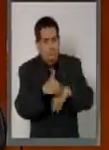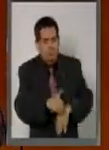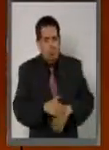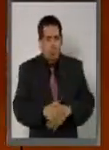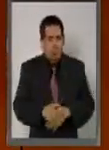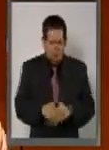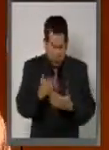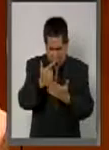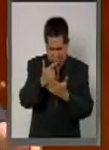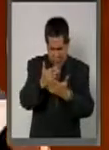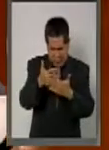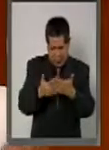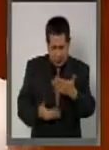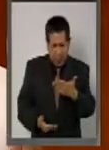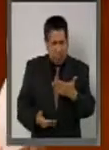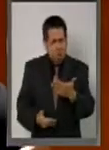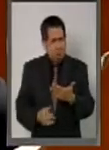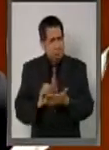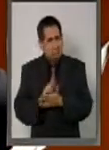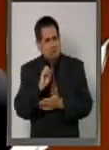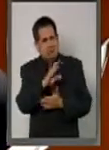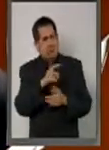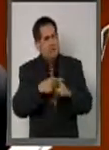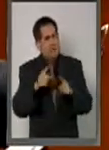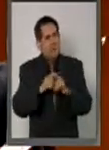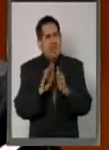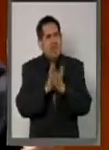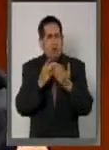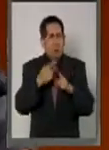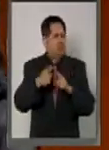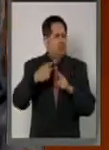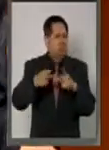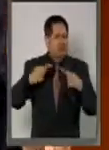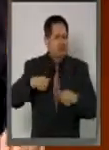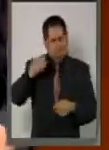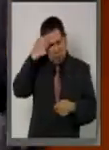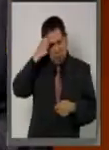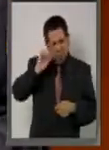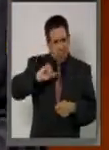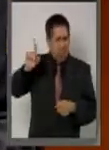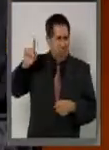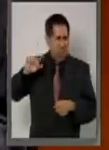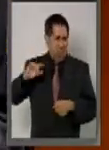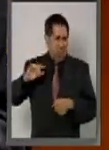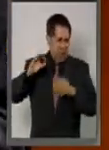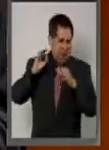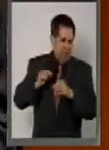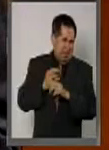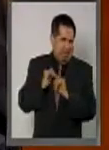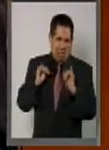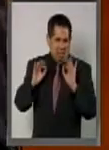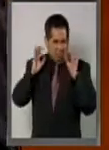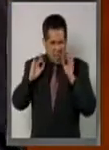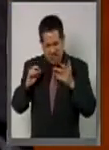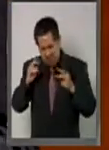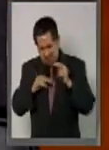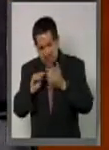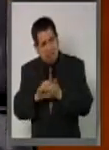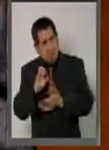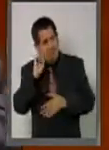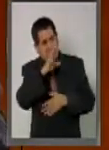puedo mandar una lista de libros de tratadistas libres, independientes, analistas que dicen